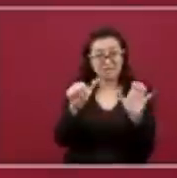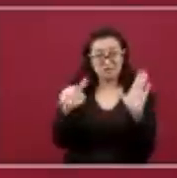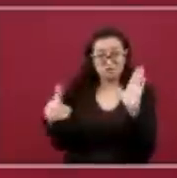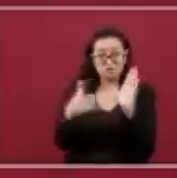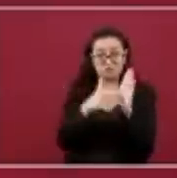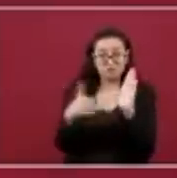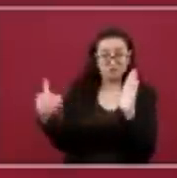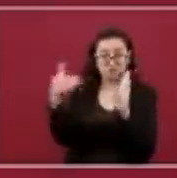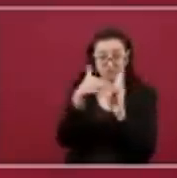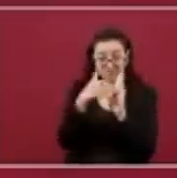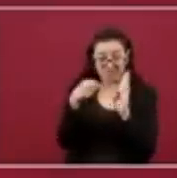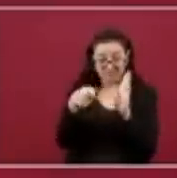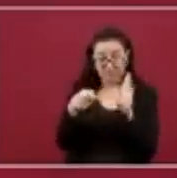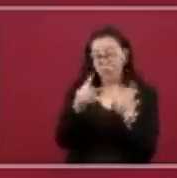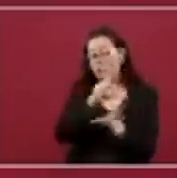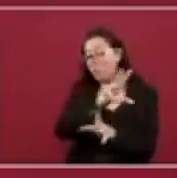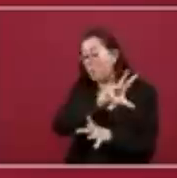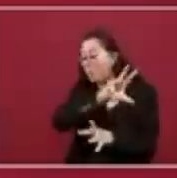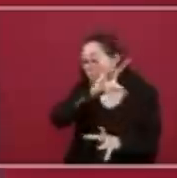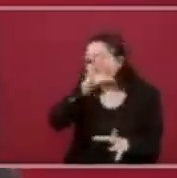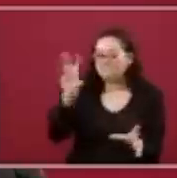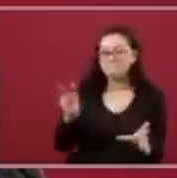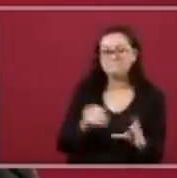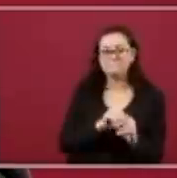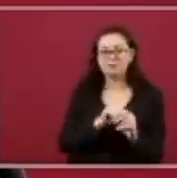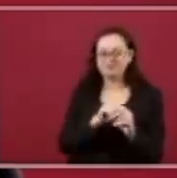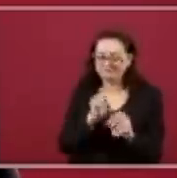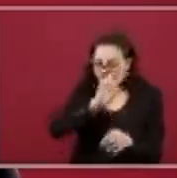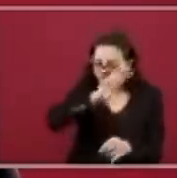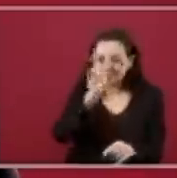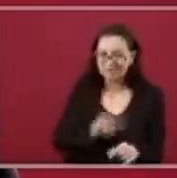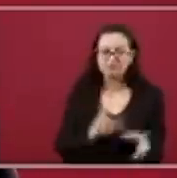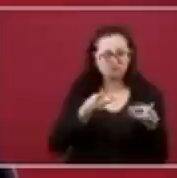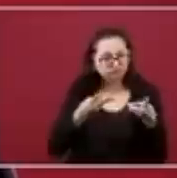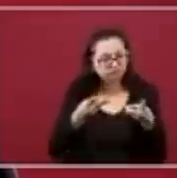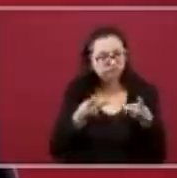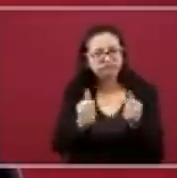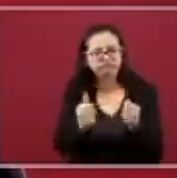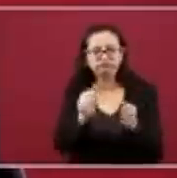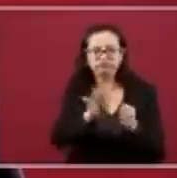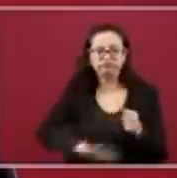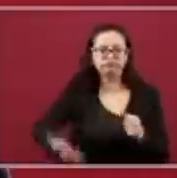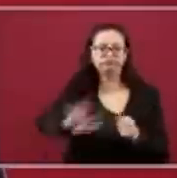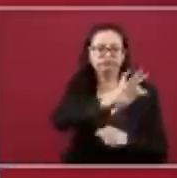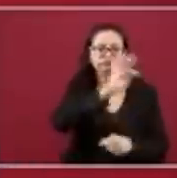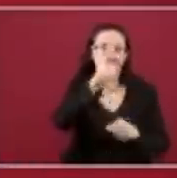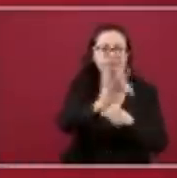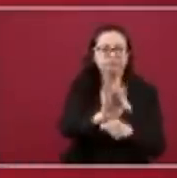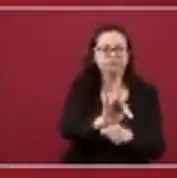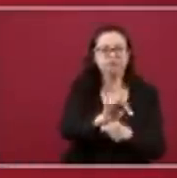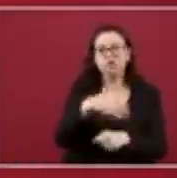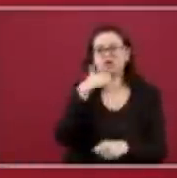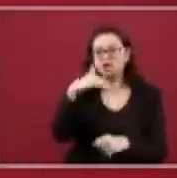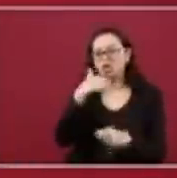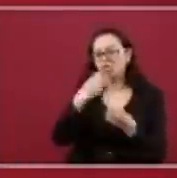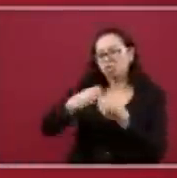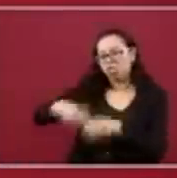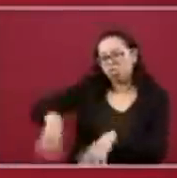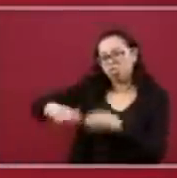en efecto, van a ser inversión pública. Y no se van a ir por el caño de la corrupción.